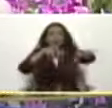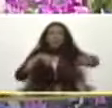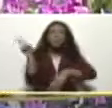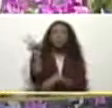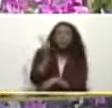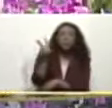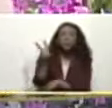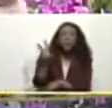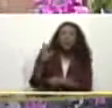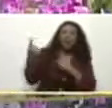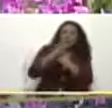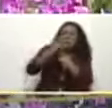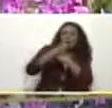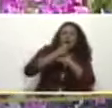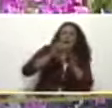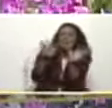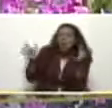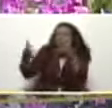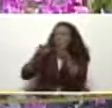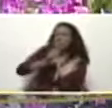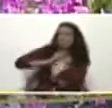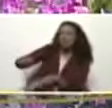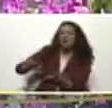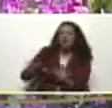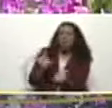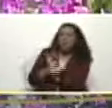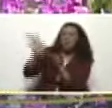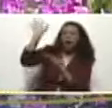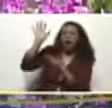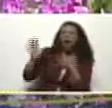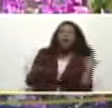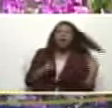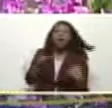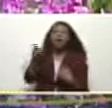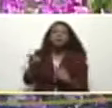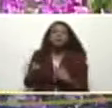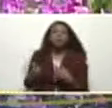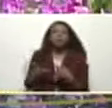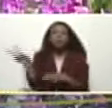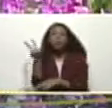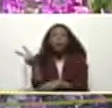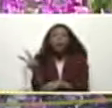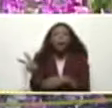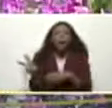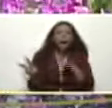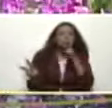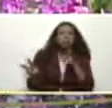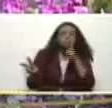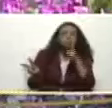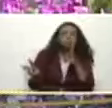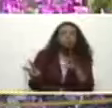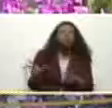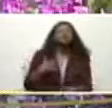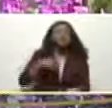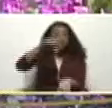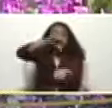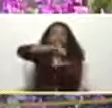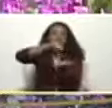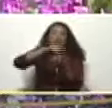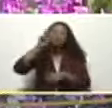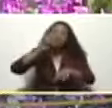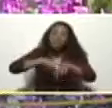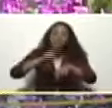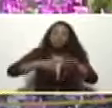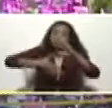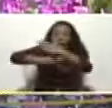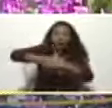Venezuela es una amenaza, hay que rodear a Venezuela porque va a ser el epicentro de la pandemia mundial. Y si fuimos el epicentro, de verdad que lo